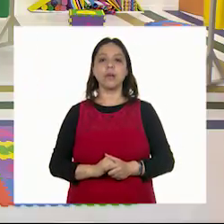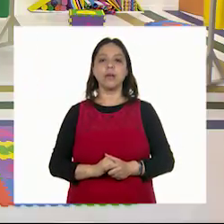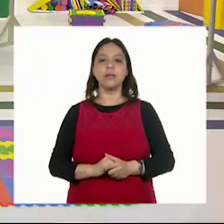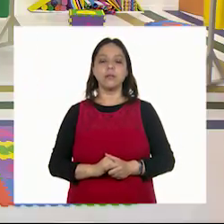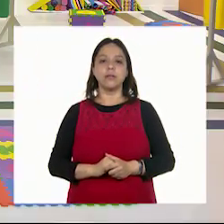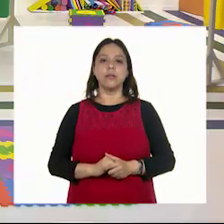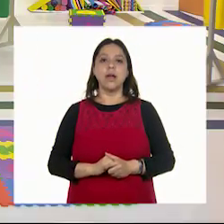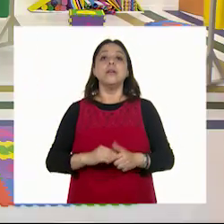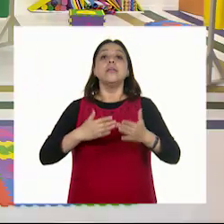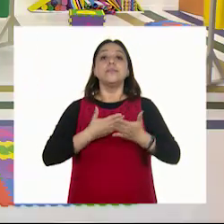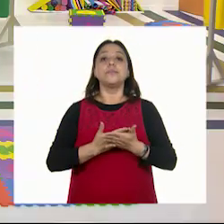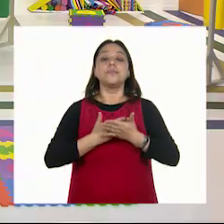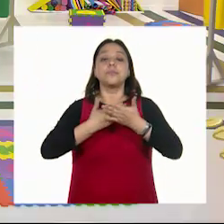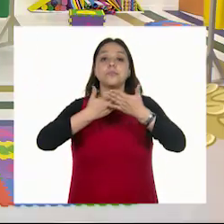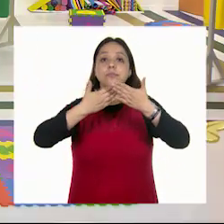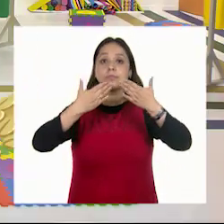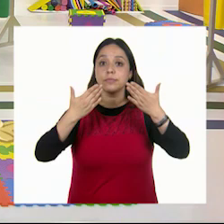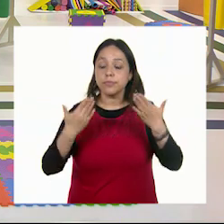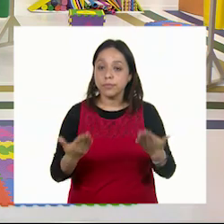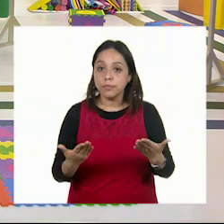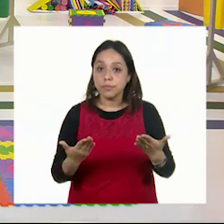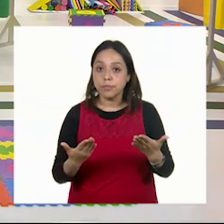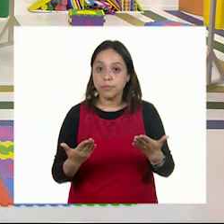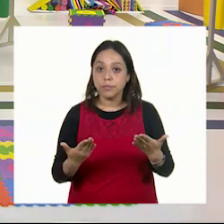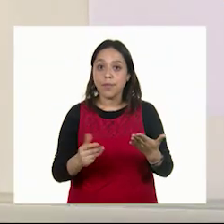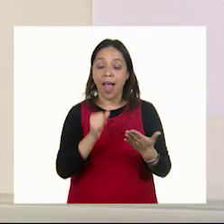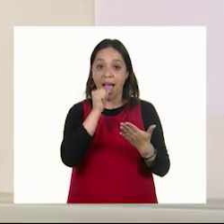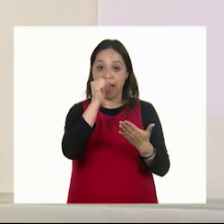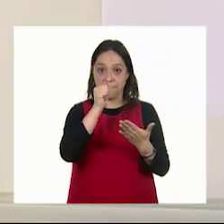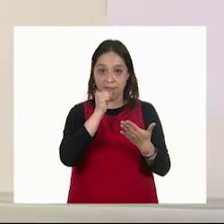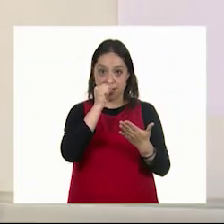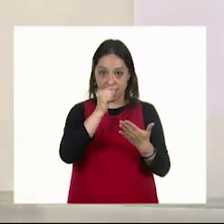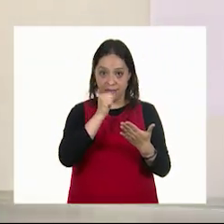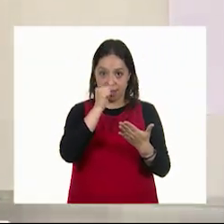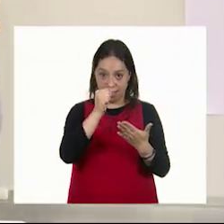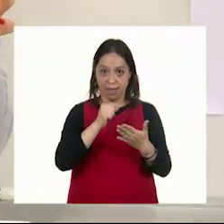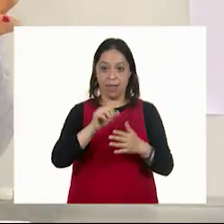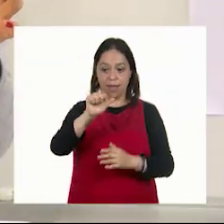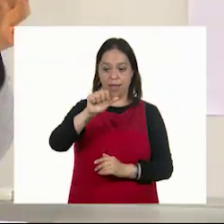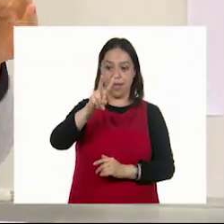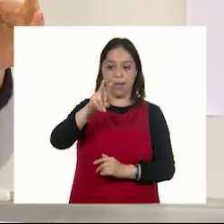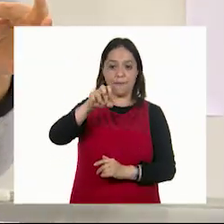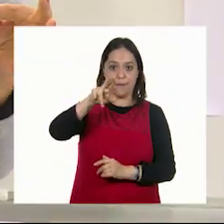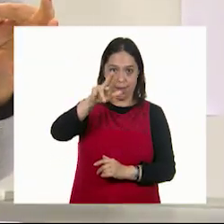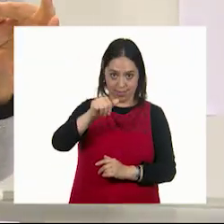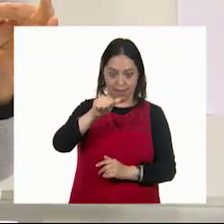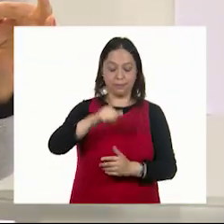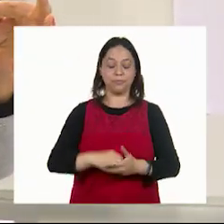Y ahora es el turno de avena. De la deliciosa avena.